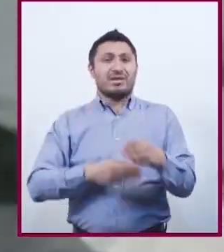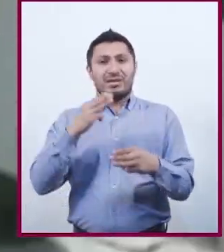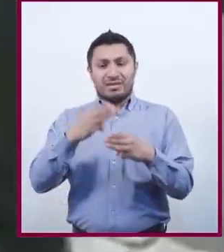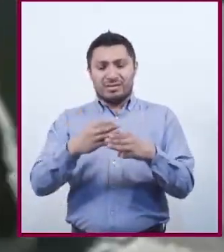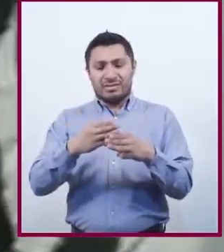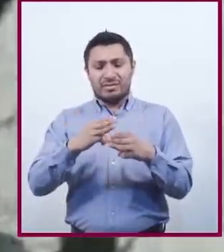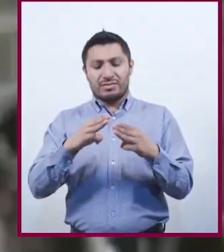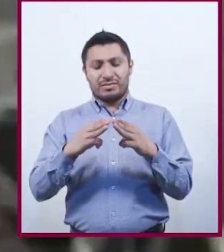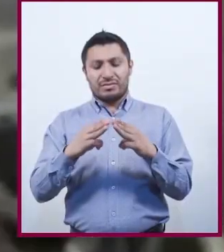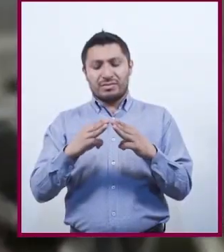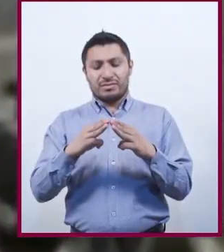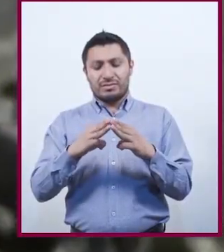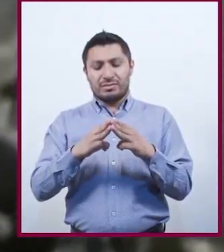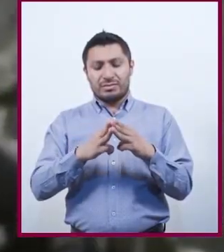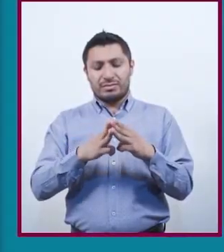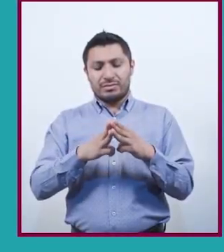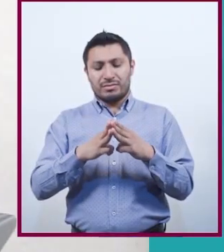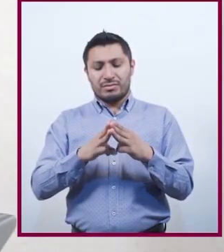mundo.